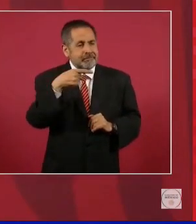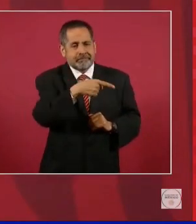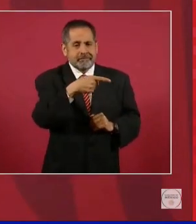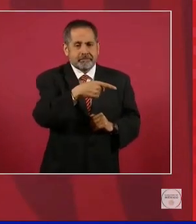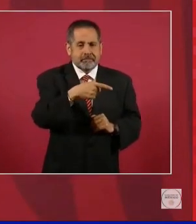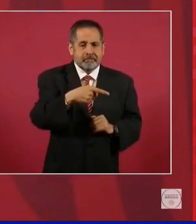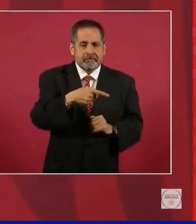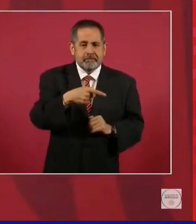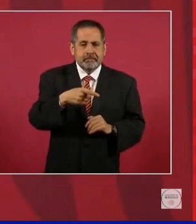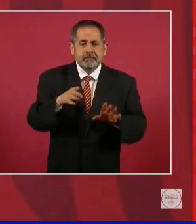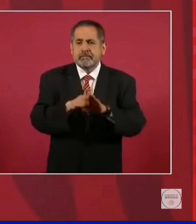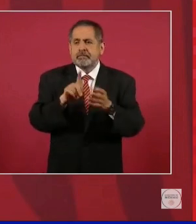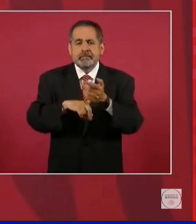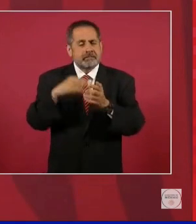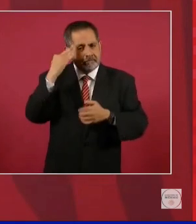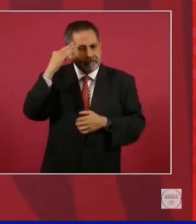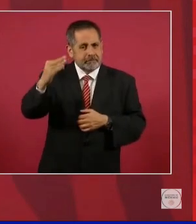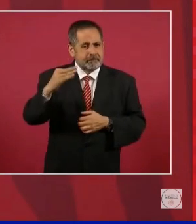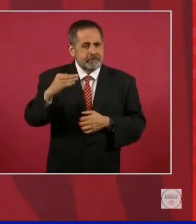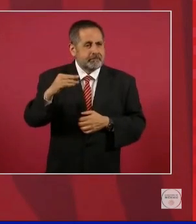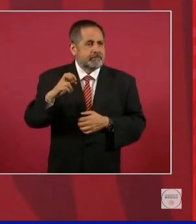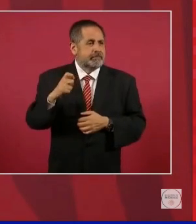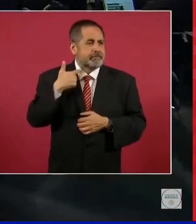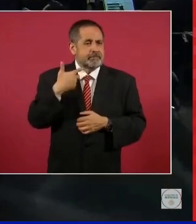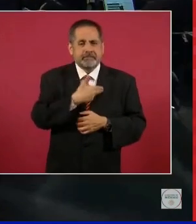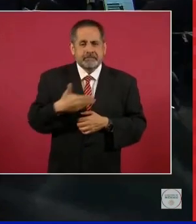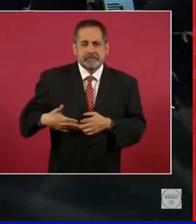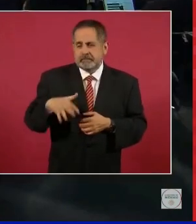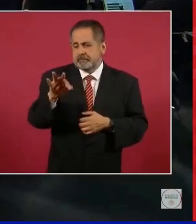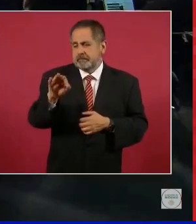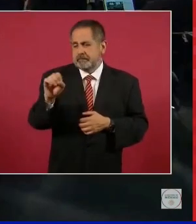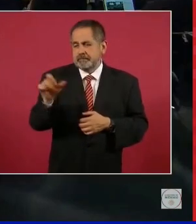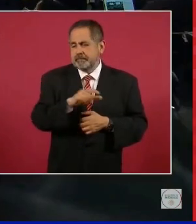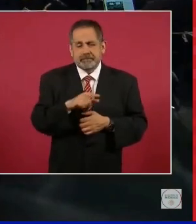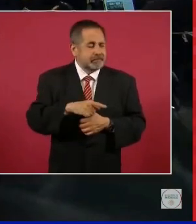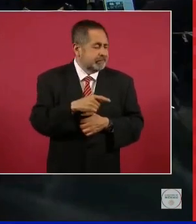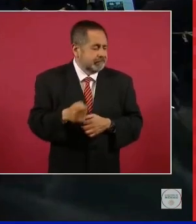cuando se creó durante el gobierno de Fox, fue